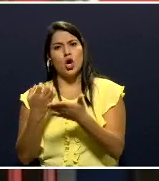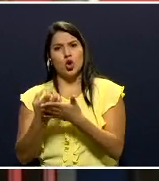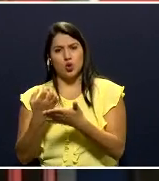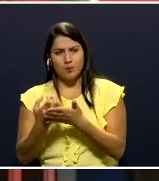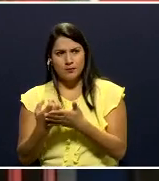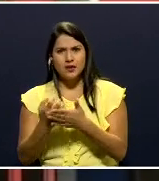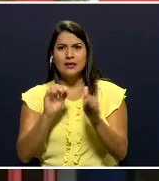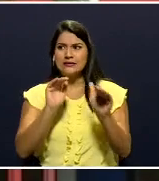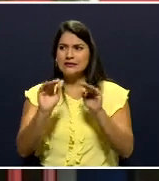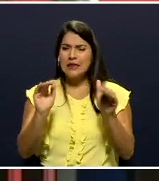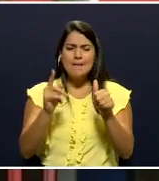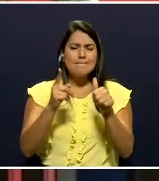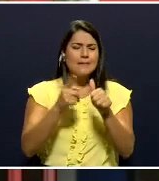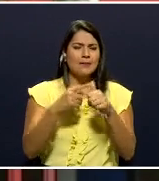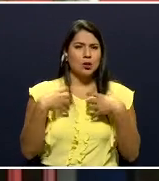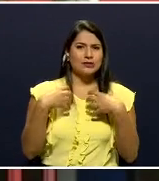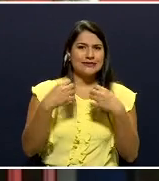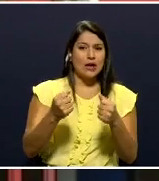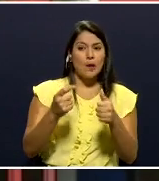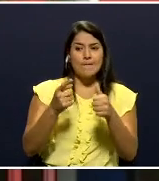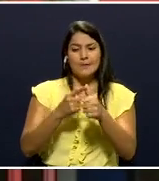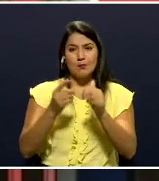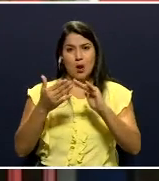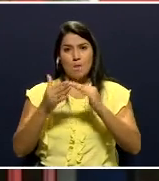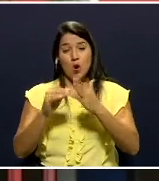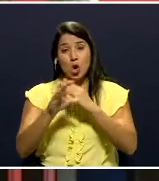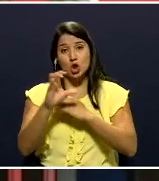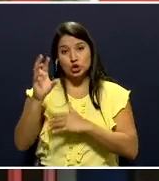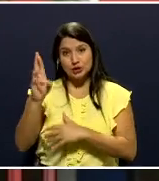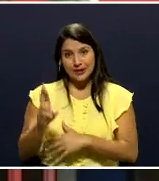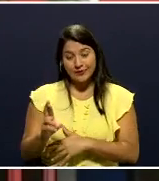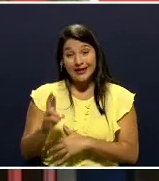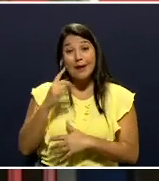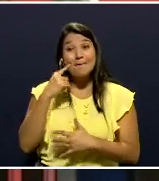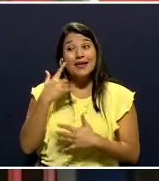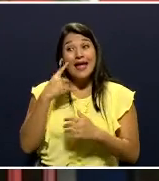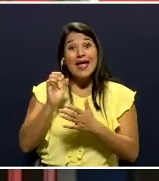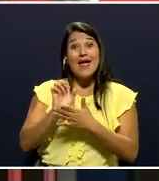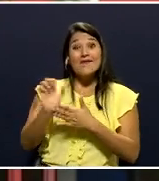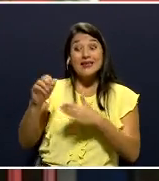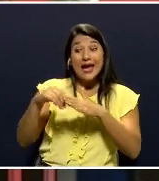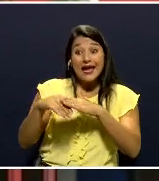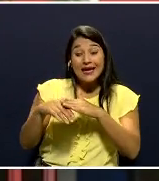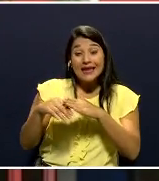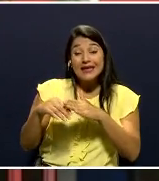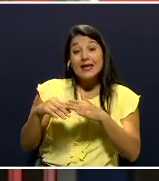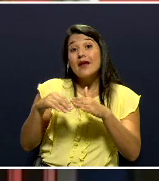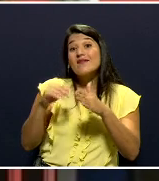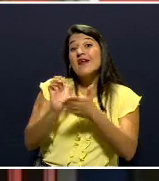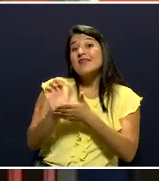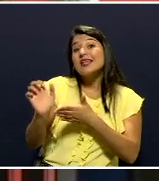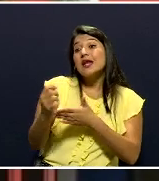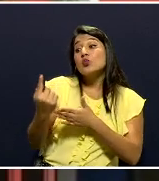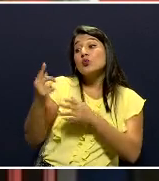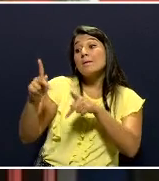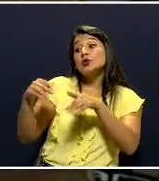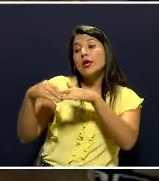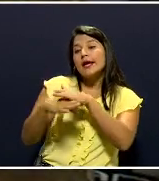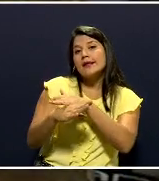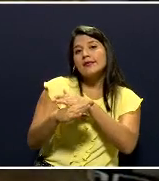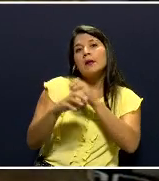la salud del pueblo costarricense para evitar que cualquier persona que pueda ingresar nos pueda generar un foco más infeccioso del